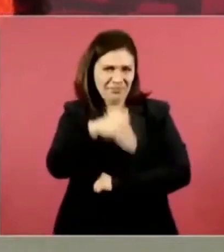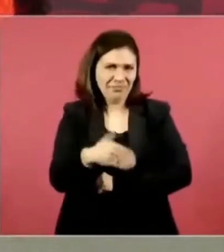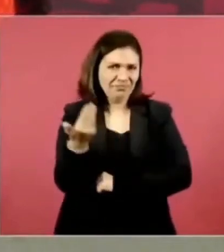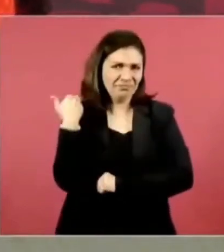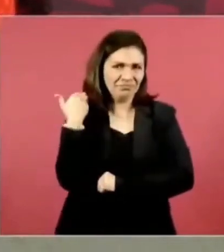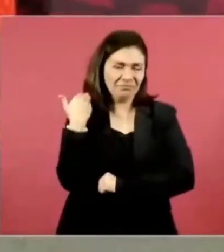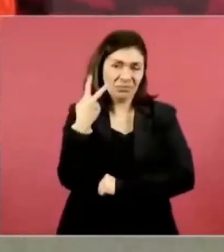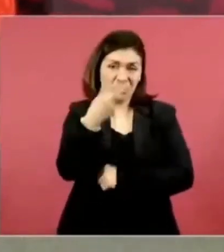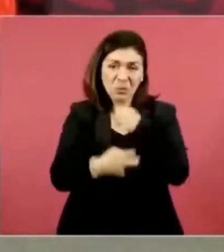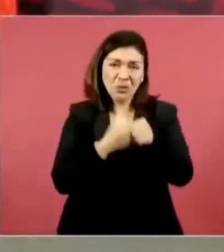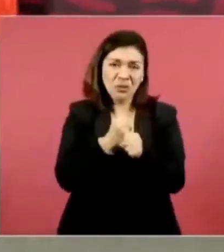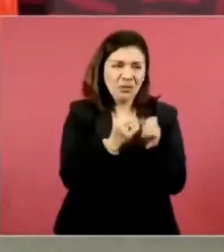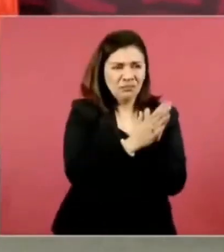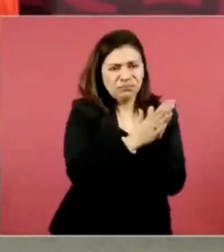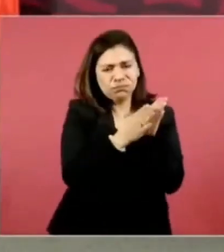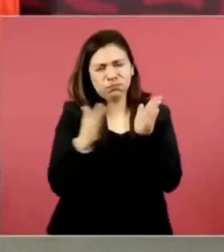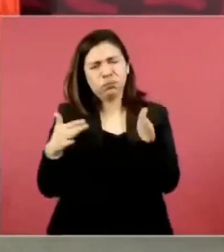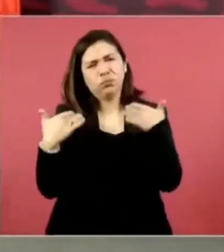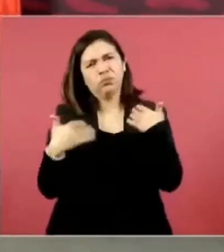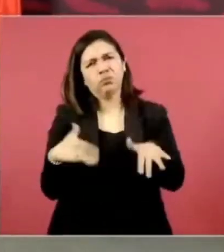Esos fueron muy duros,